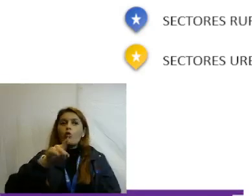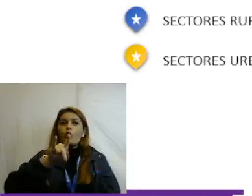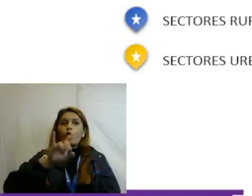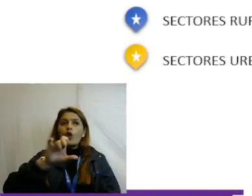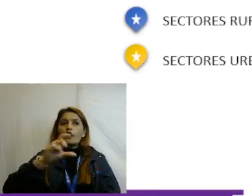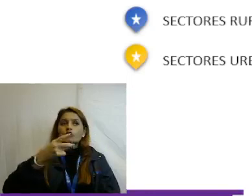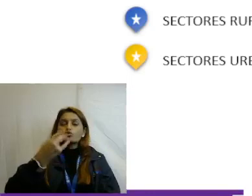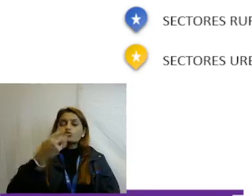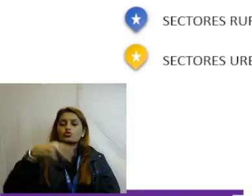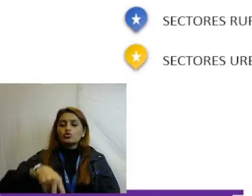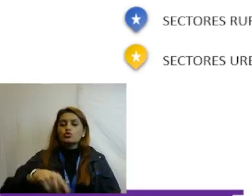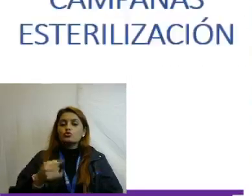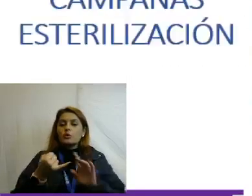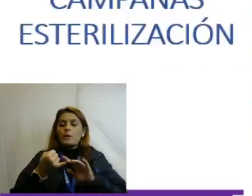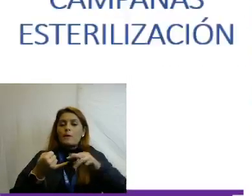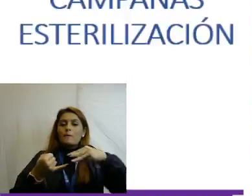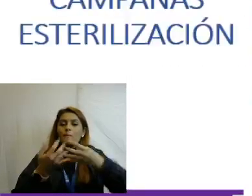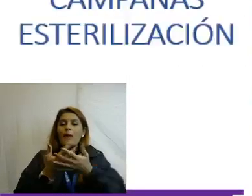y Chinihue.